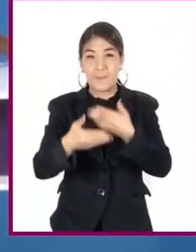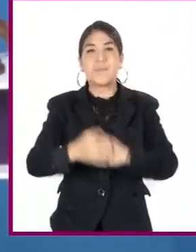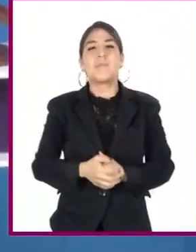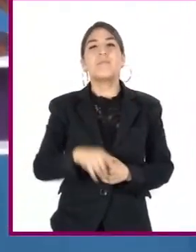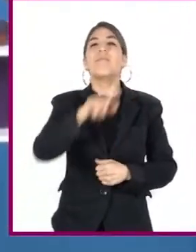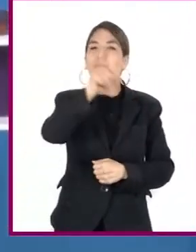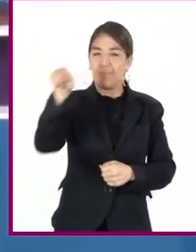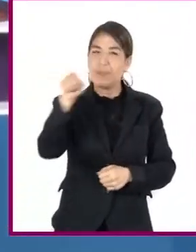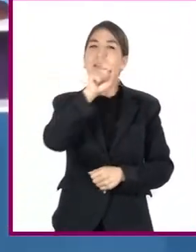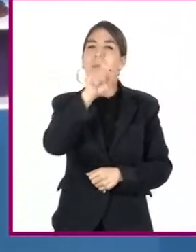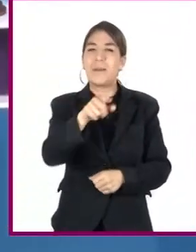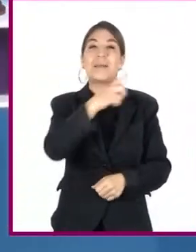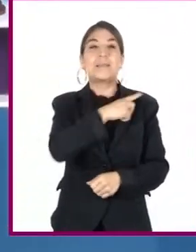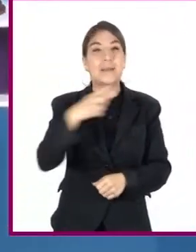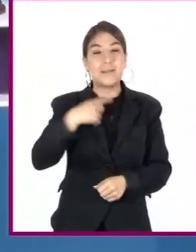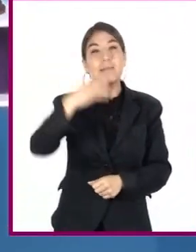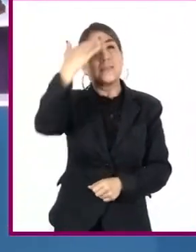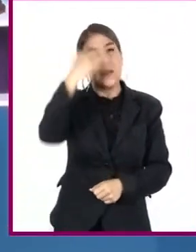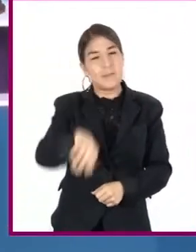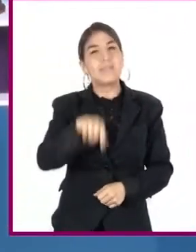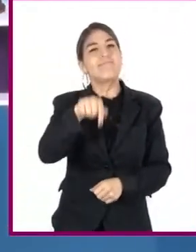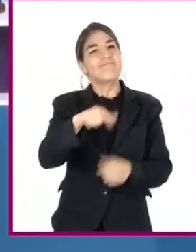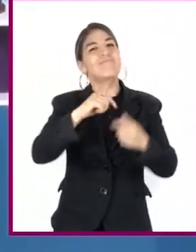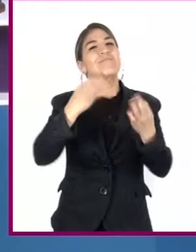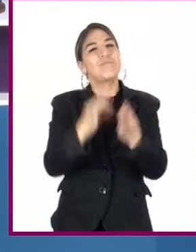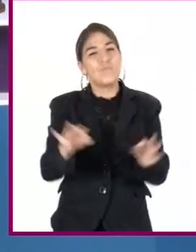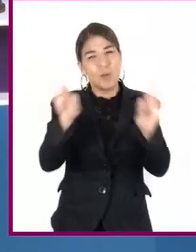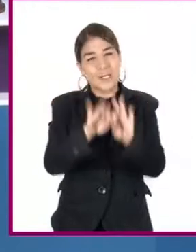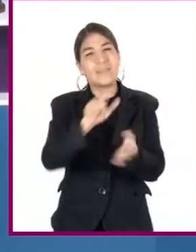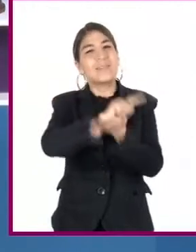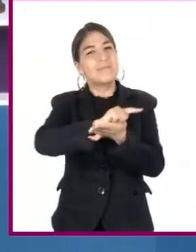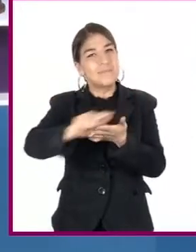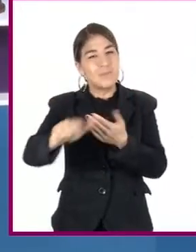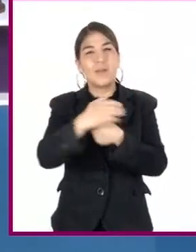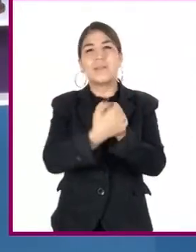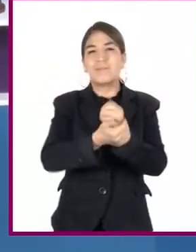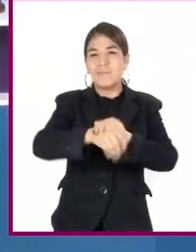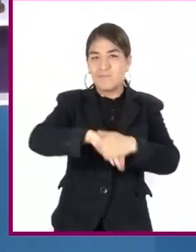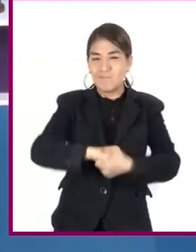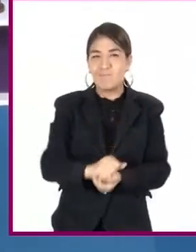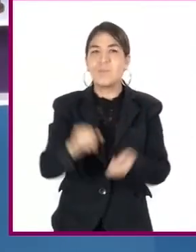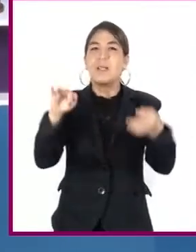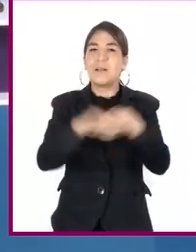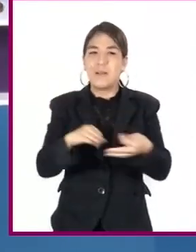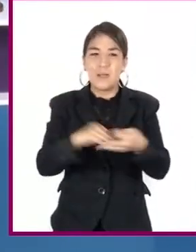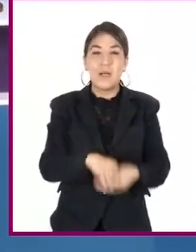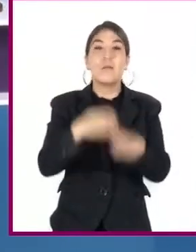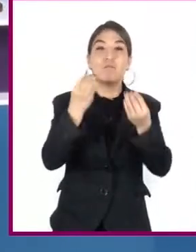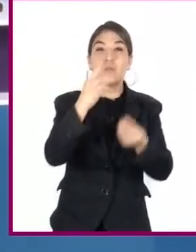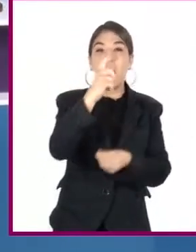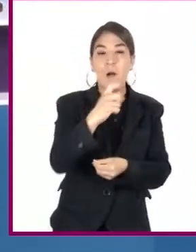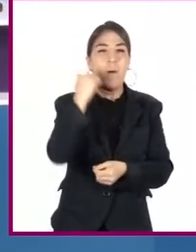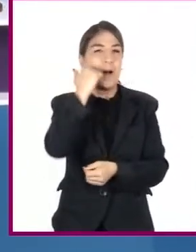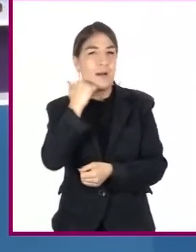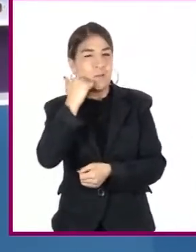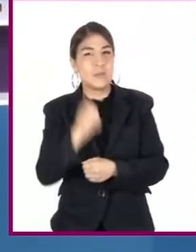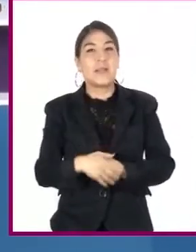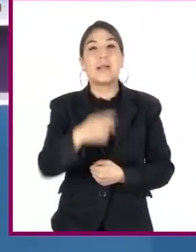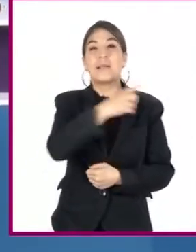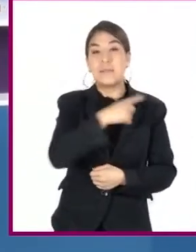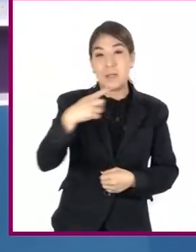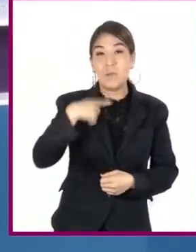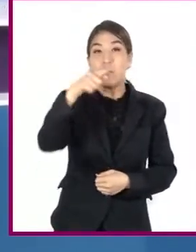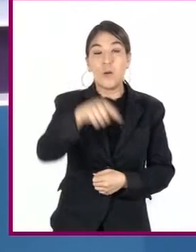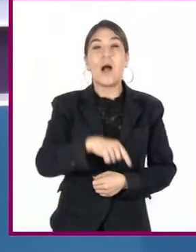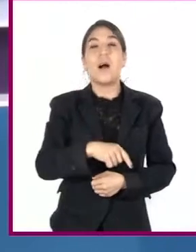que es importante mantener los hábitos de higiene, como lavarse las manos constantemente con mucha agua y jabón, practicar el estornudo